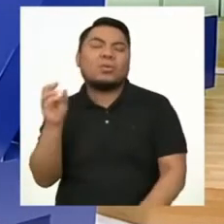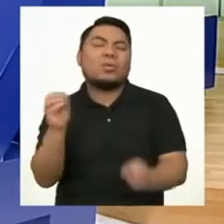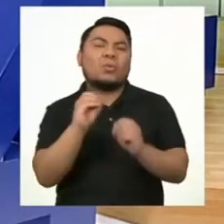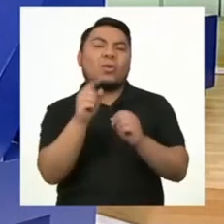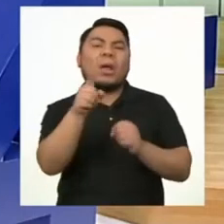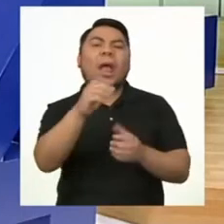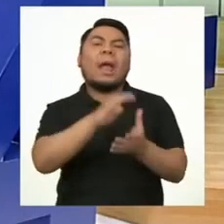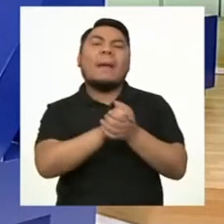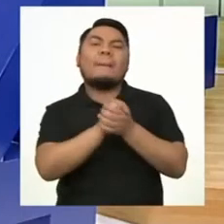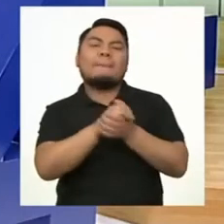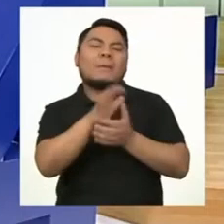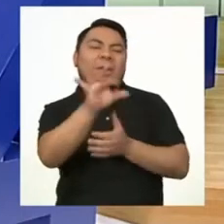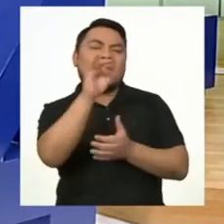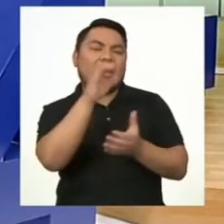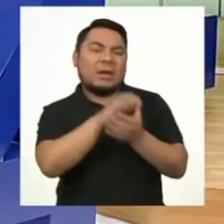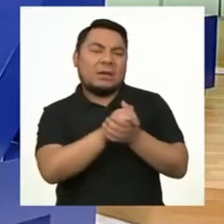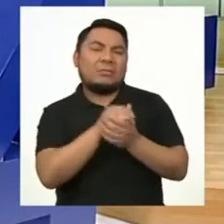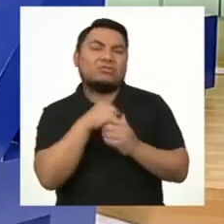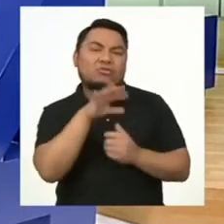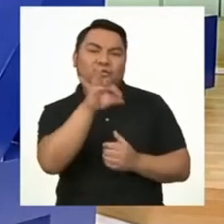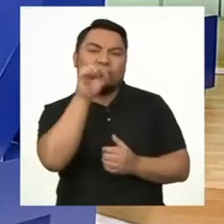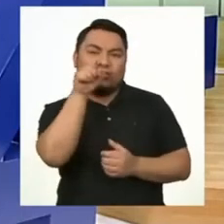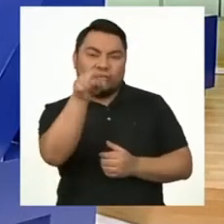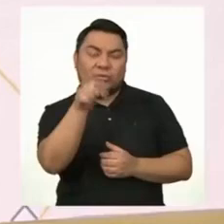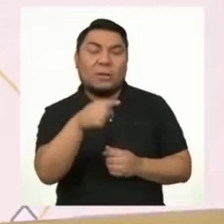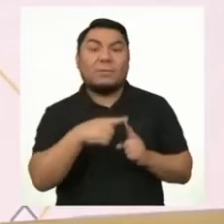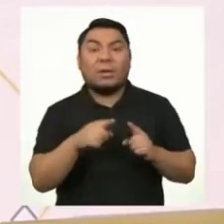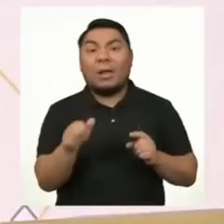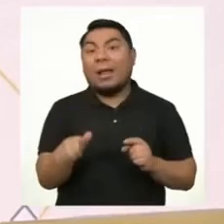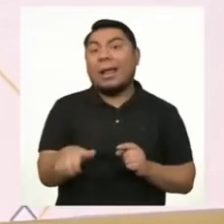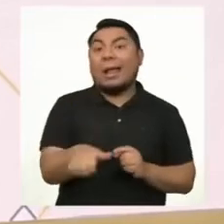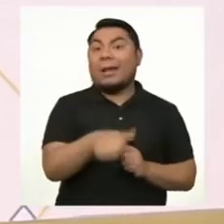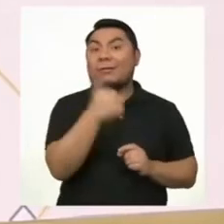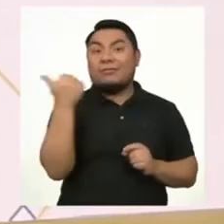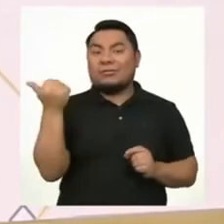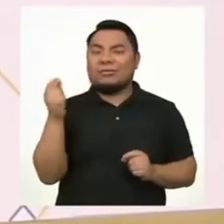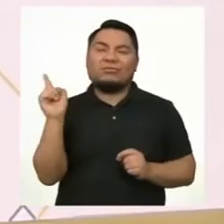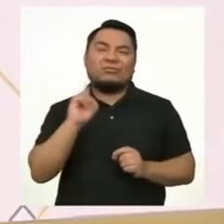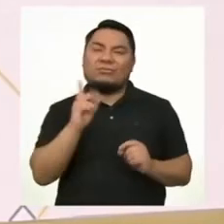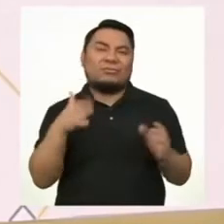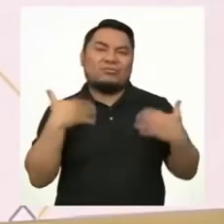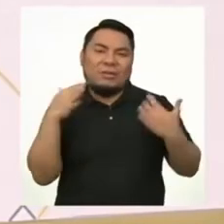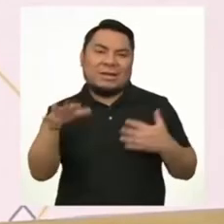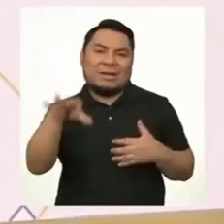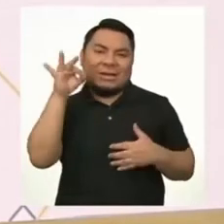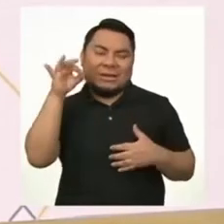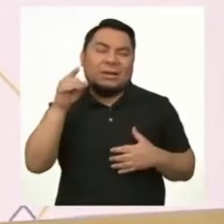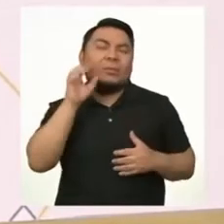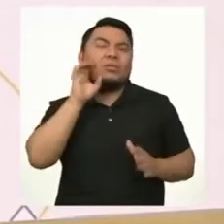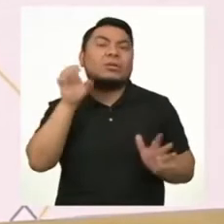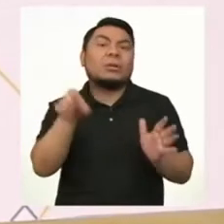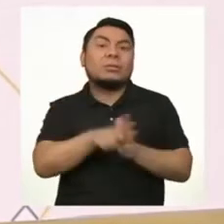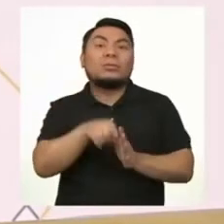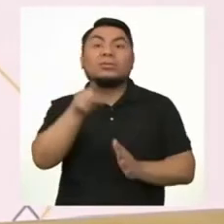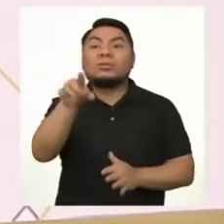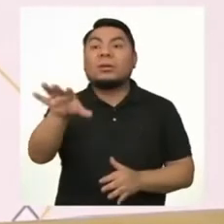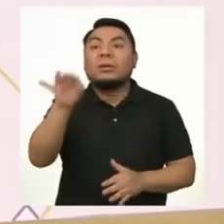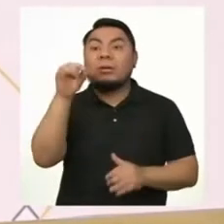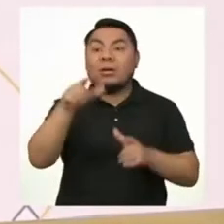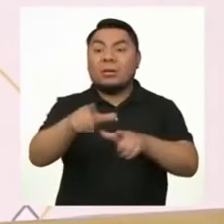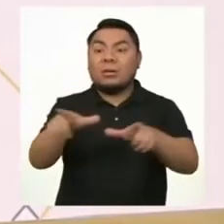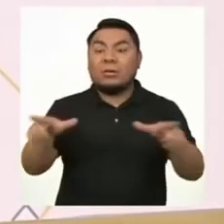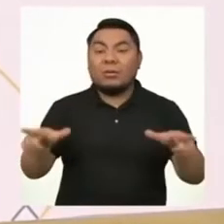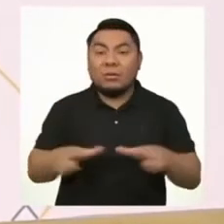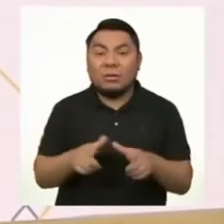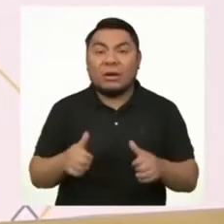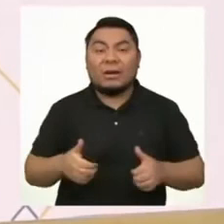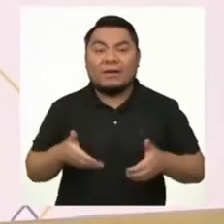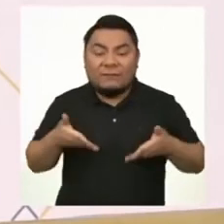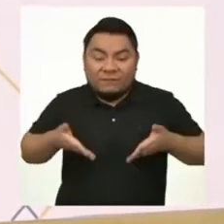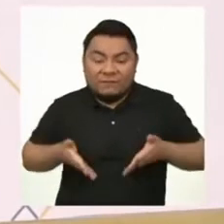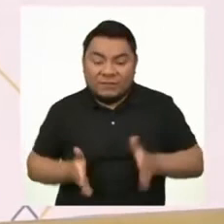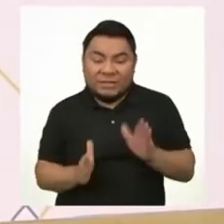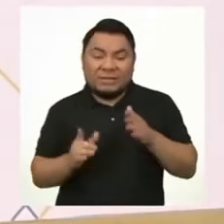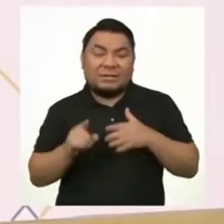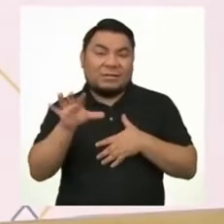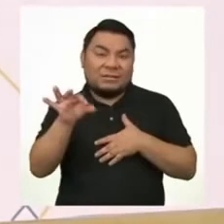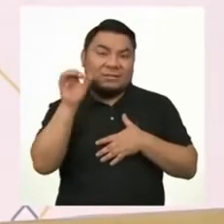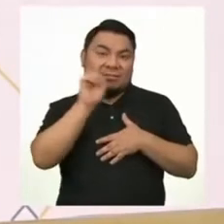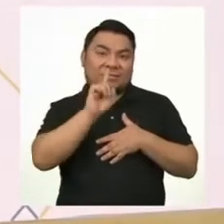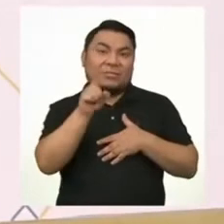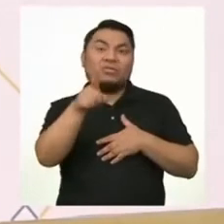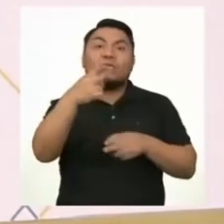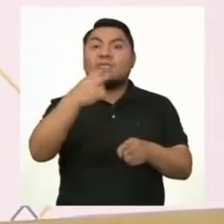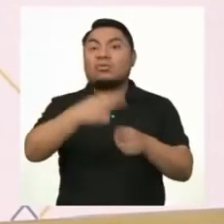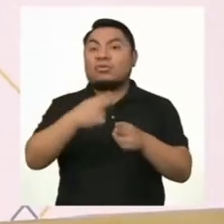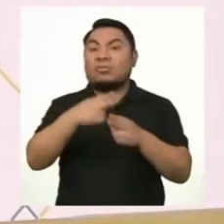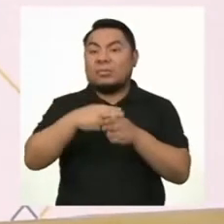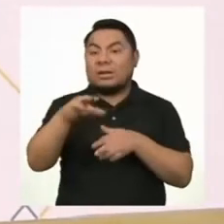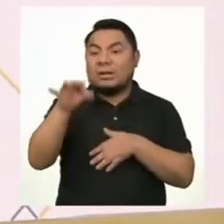queremos tener. Pero hay otras que no. Por ejemplo, no elegimos el lugar donde hemos nacido, nuestros